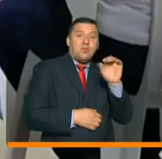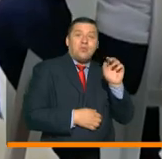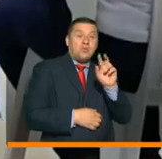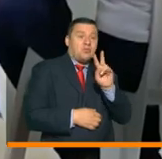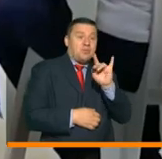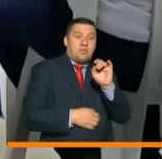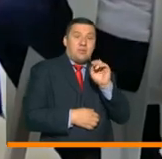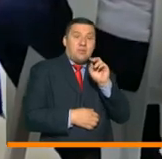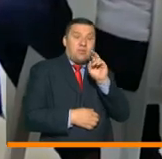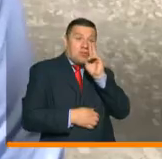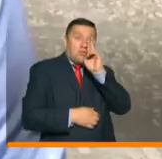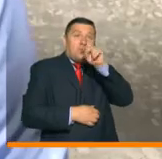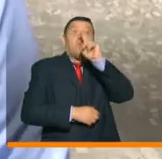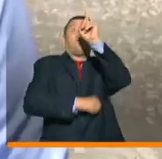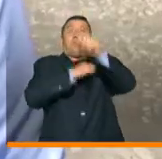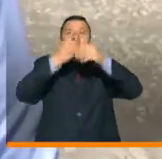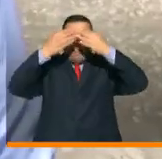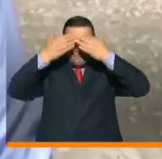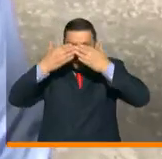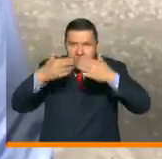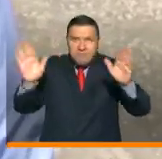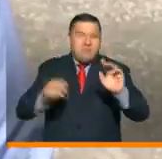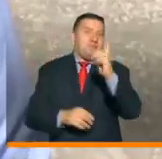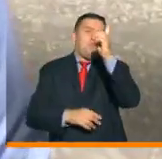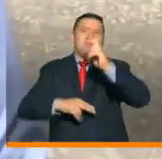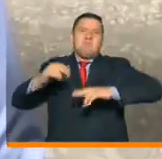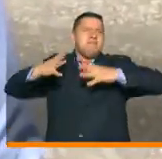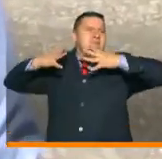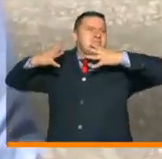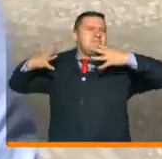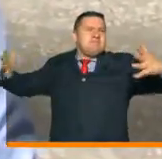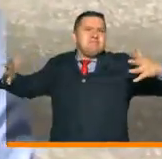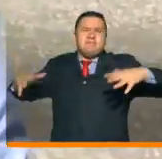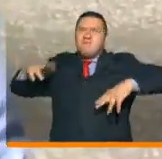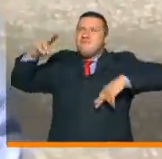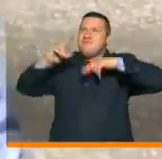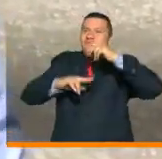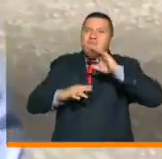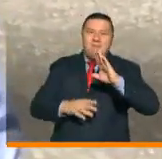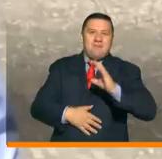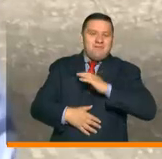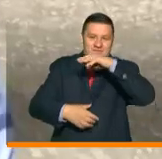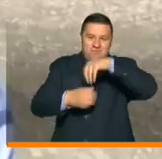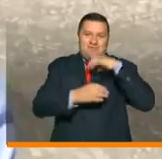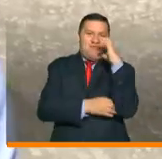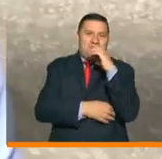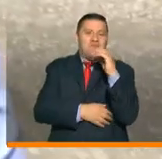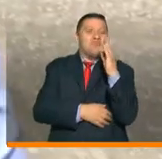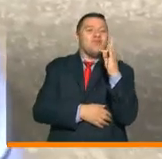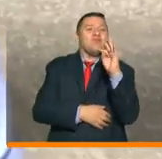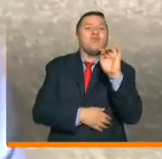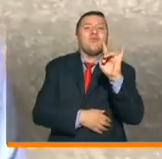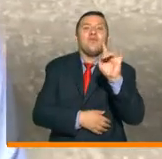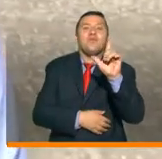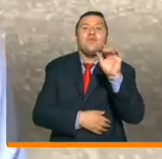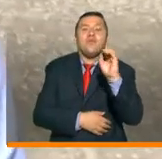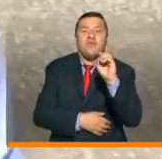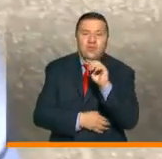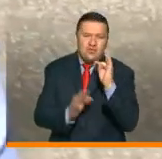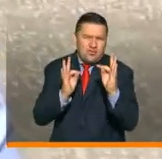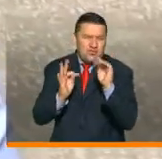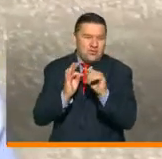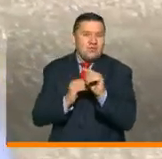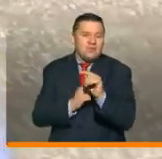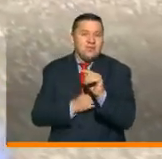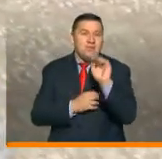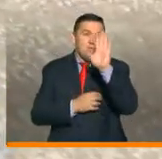En junio del año entrante se inaugurará el primer megacolegio de estas características en Colombia, aquí en Toluviejo, en nuestro departamento,